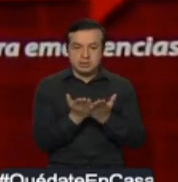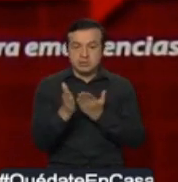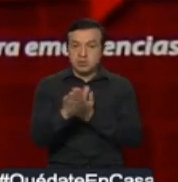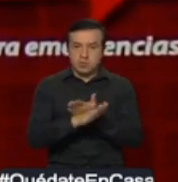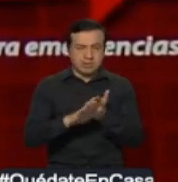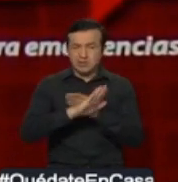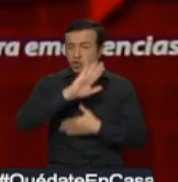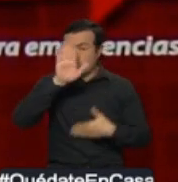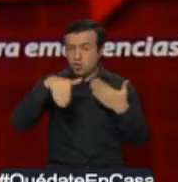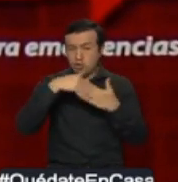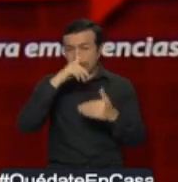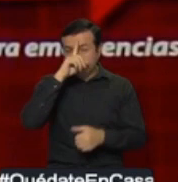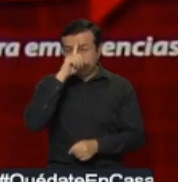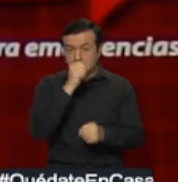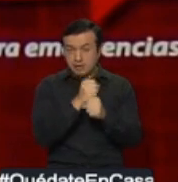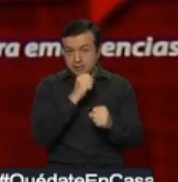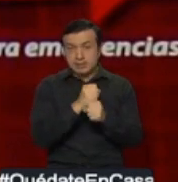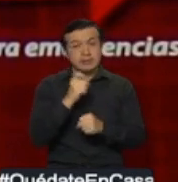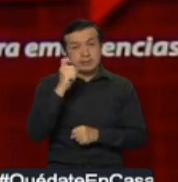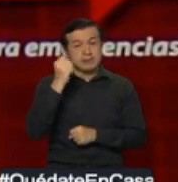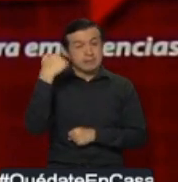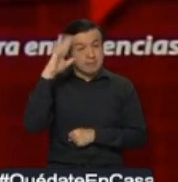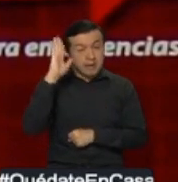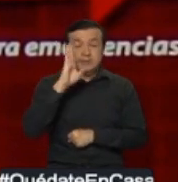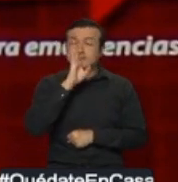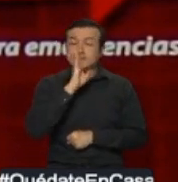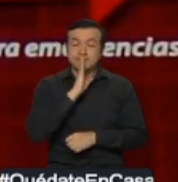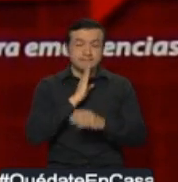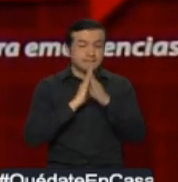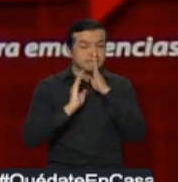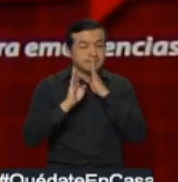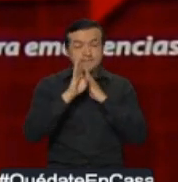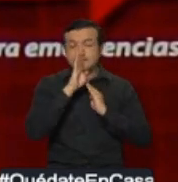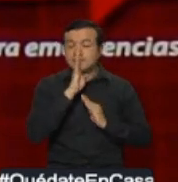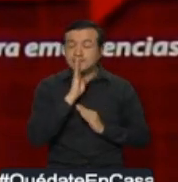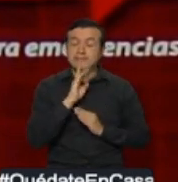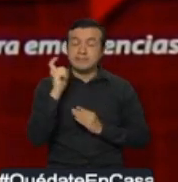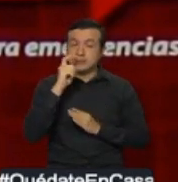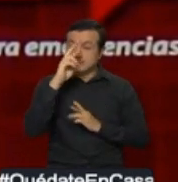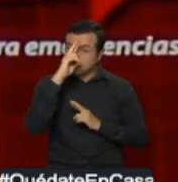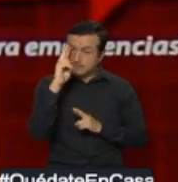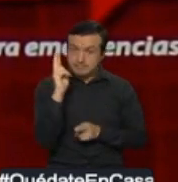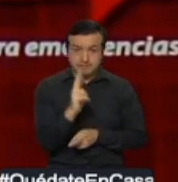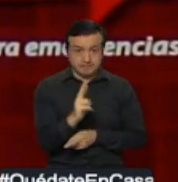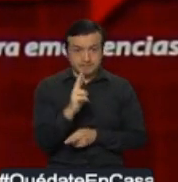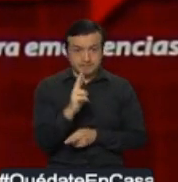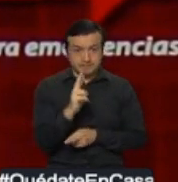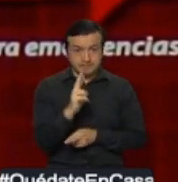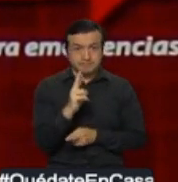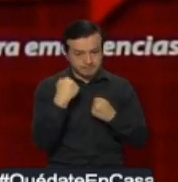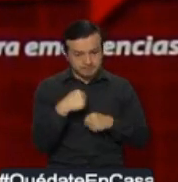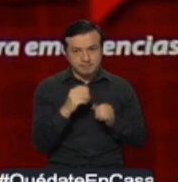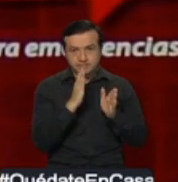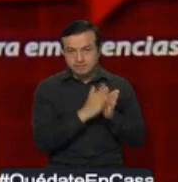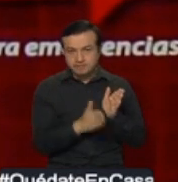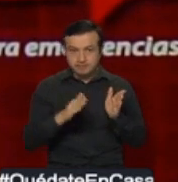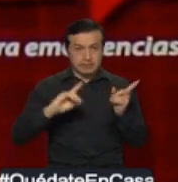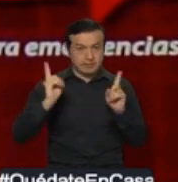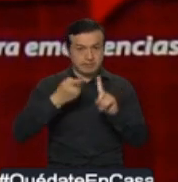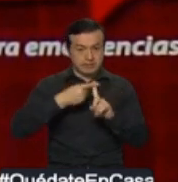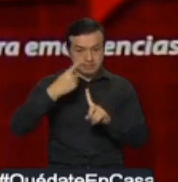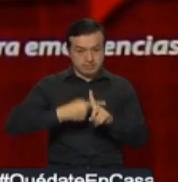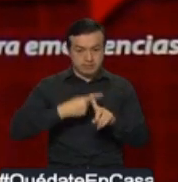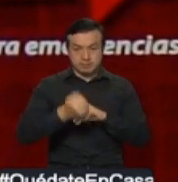básicos. Necesitamos un poco más de paciencia, un poco más de disciplina, pero estamos ya cumpliendo nuestro primer mes